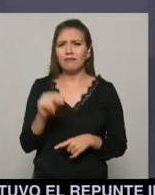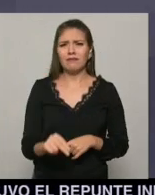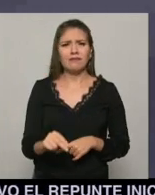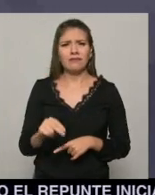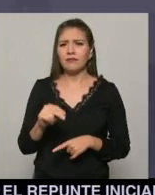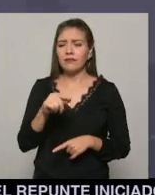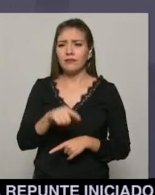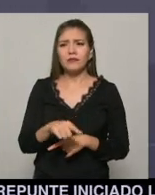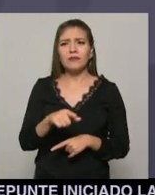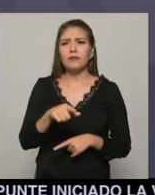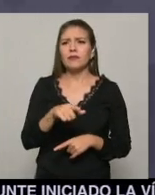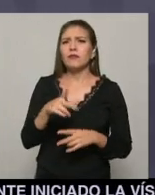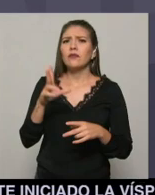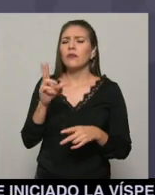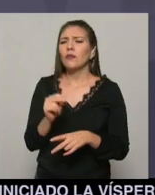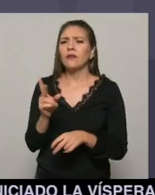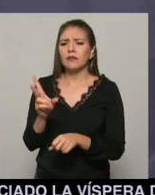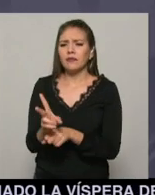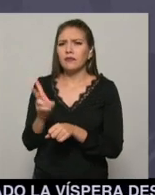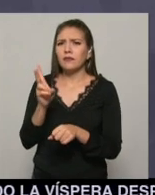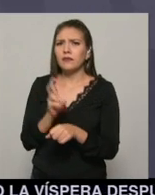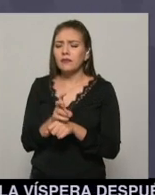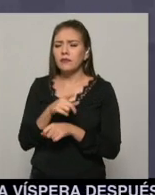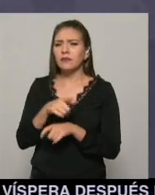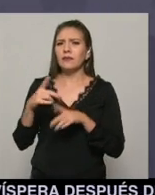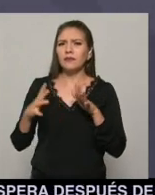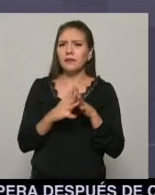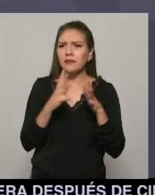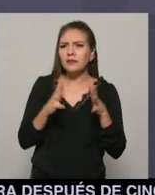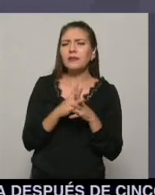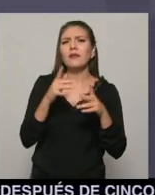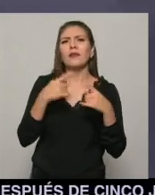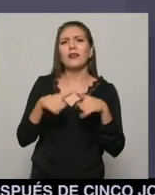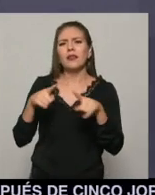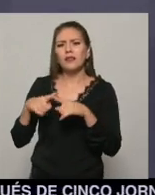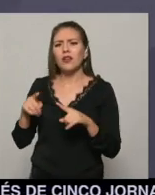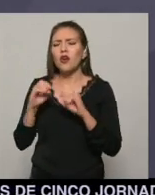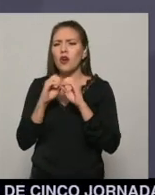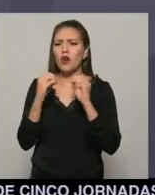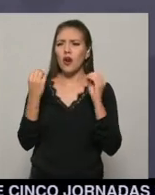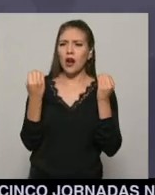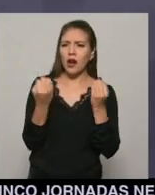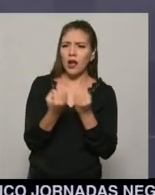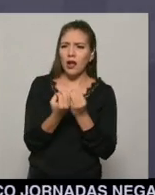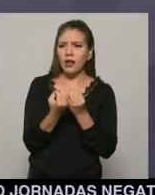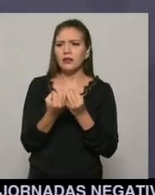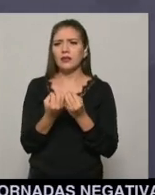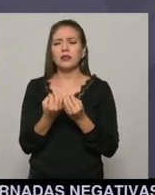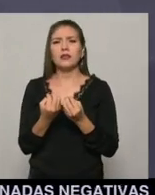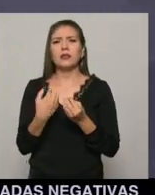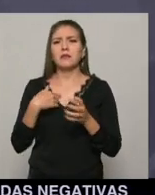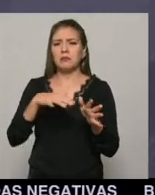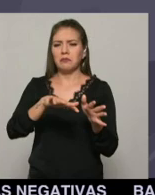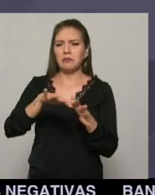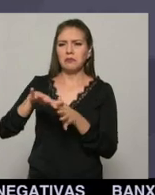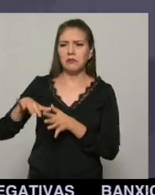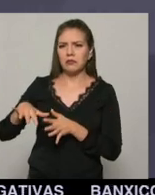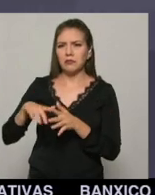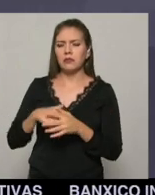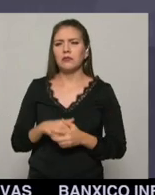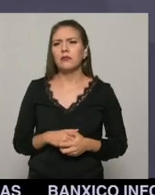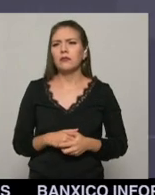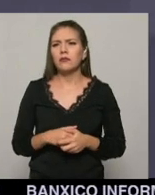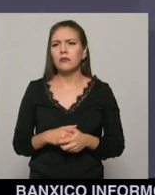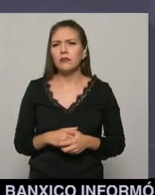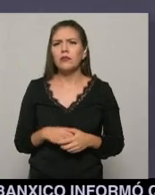no hayan invitado a participar a diversas organizaciones y nos hayan hecho a un lado por ¿En dónde no completo, los invitaron